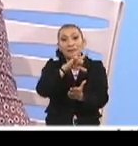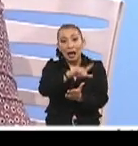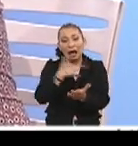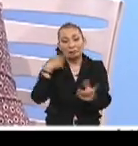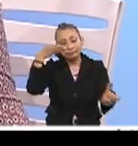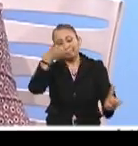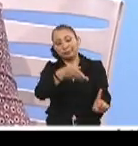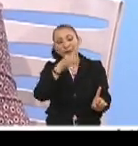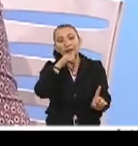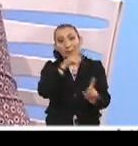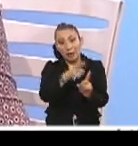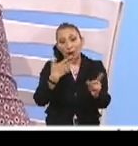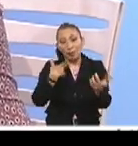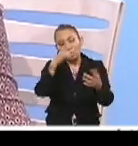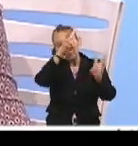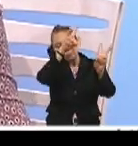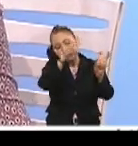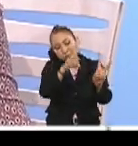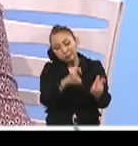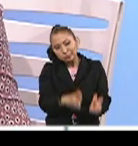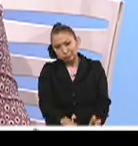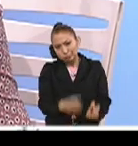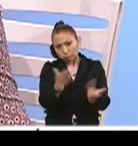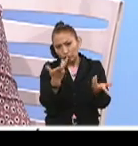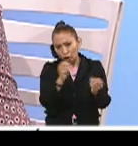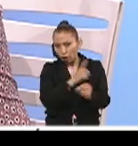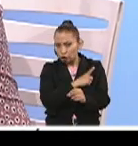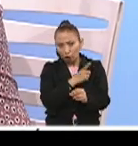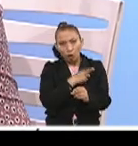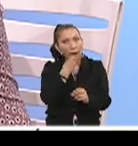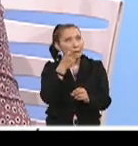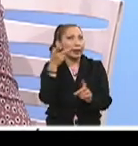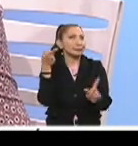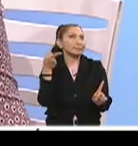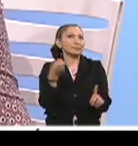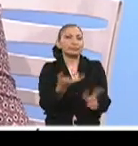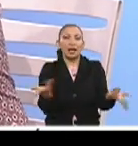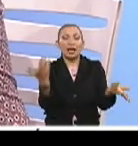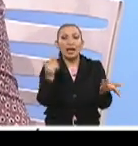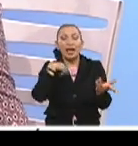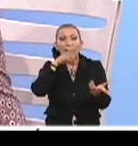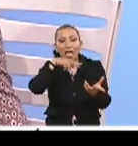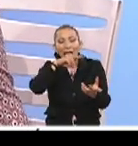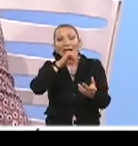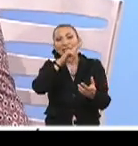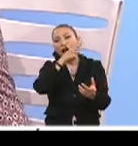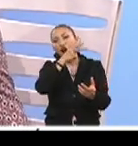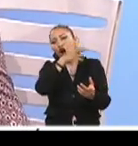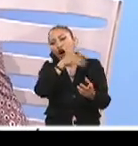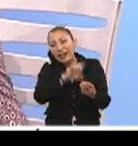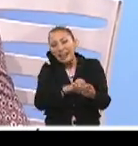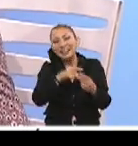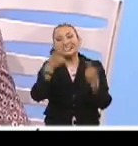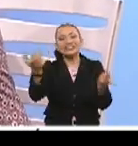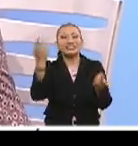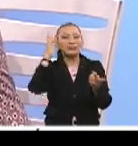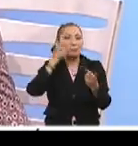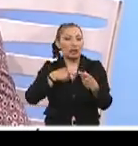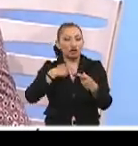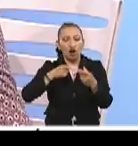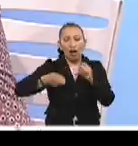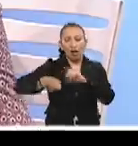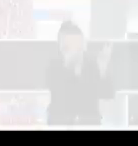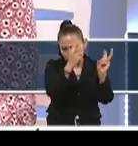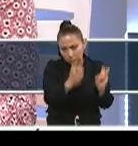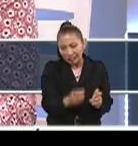está abocada también a estos grandes ejes temáticos. No solo vamos a hablar de dragones, de caballeros, en realidad es de todo lo que abarca